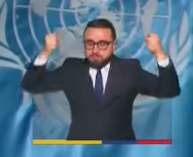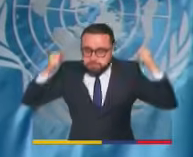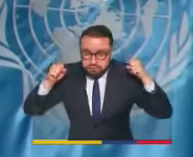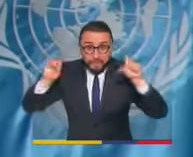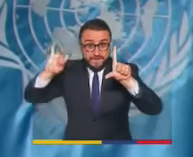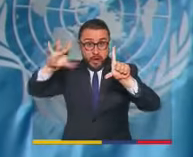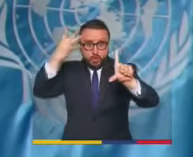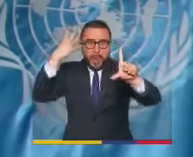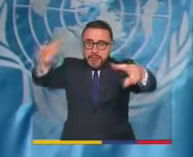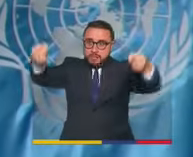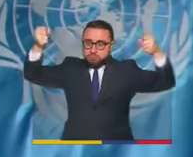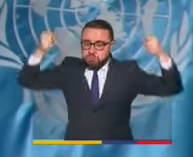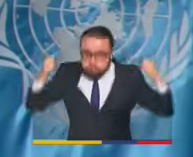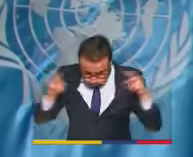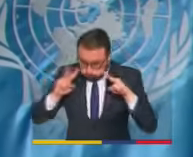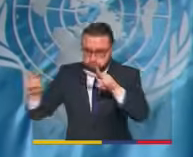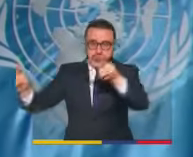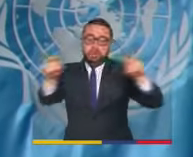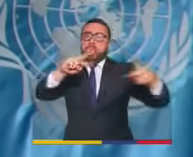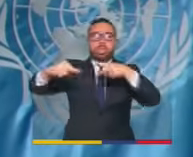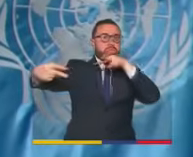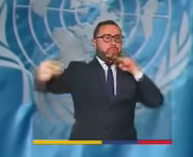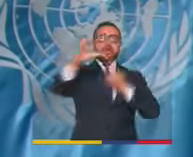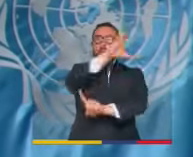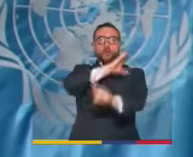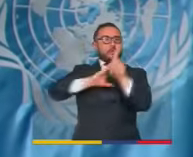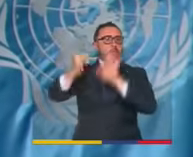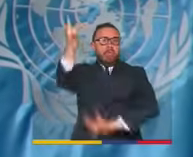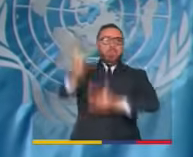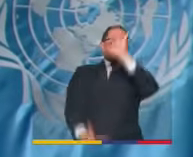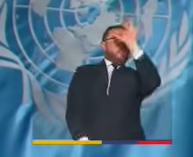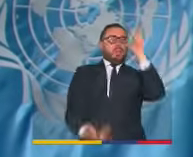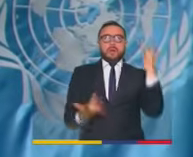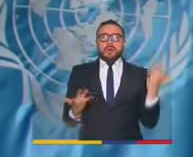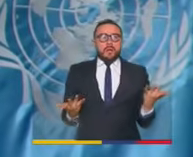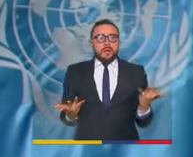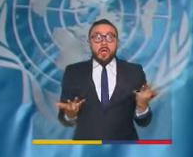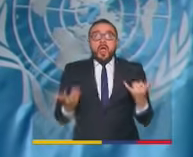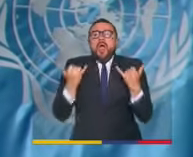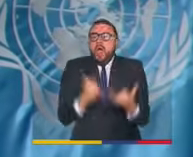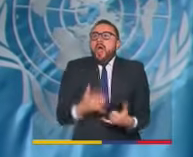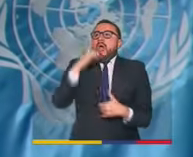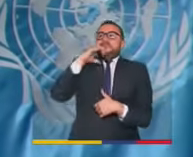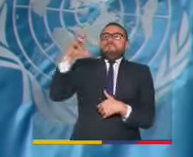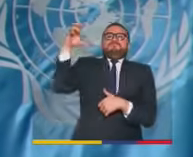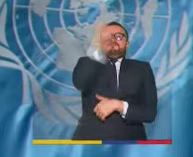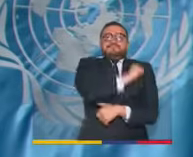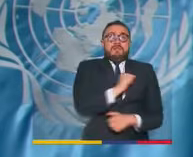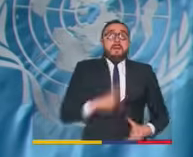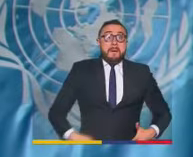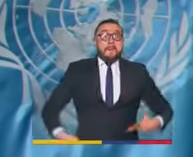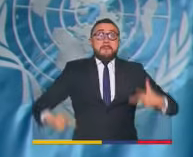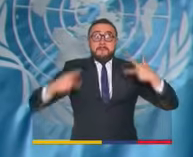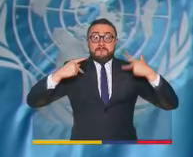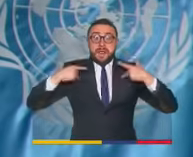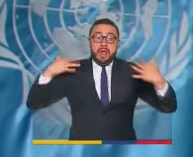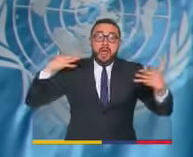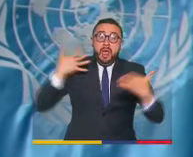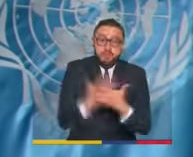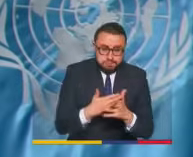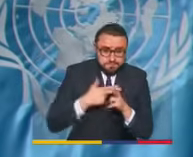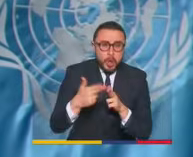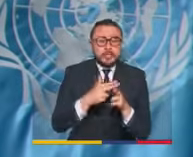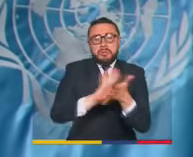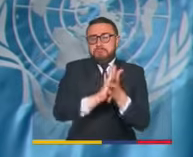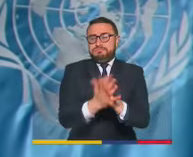los instrumentos anticulturales y materiales del comienzo, del final de la vida y de la humanidad.